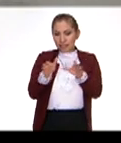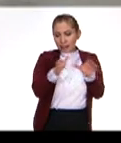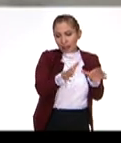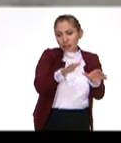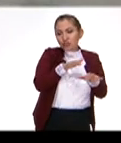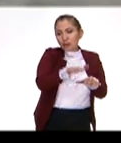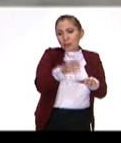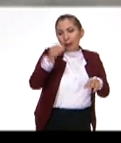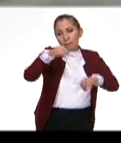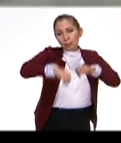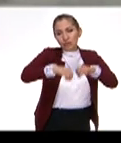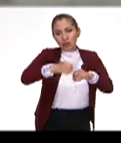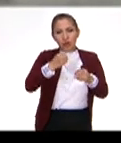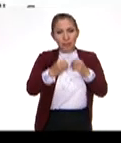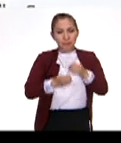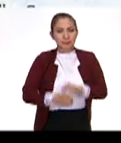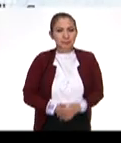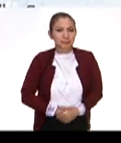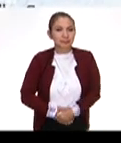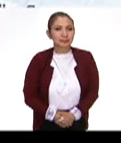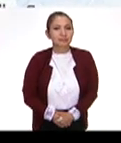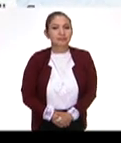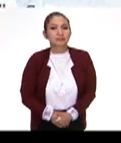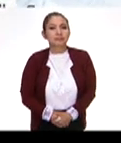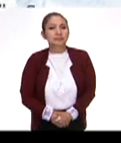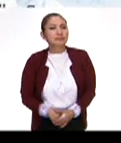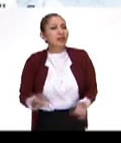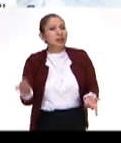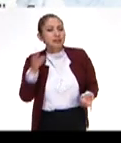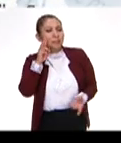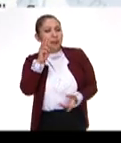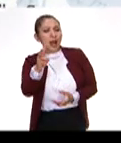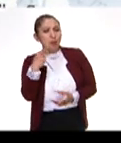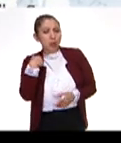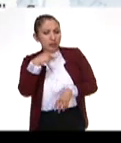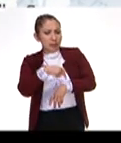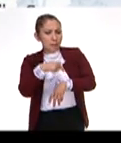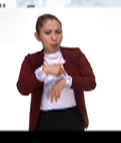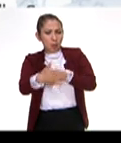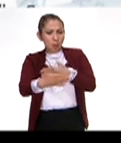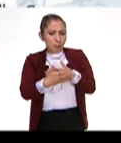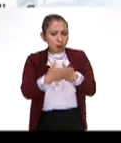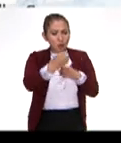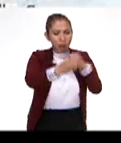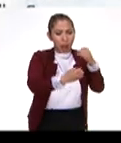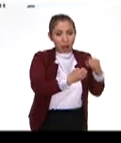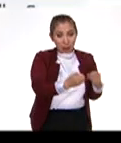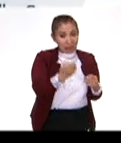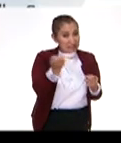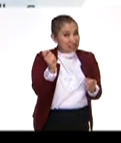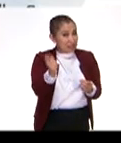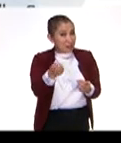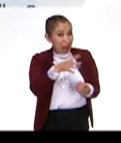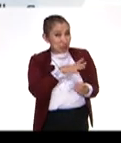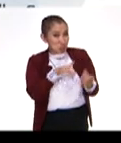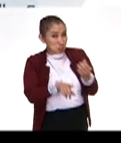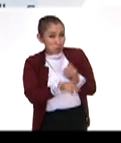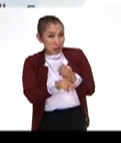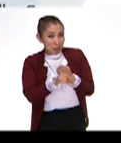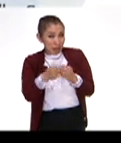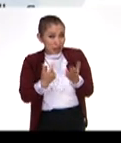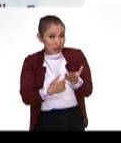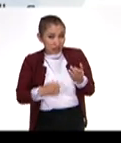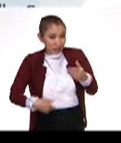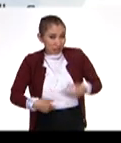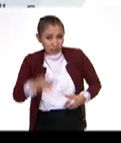en cuanto a las puestas en escena. El que se vean reducidas las temporadas de una obra no habla de que hay una crisis en el